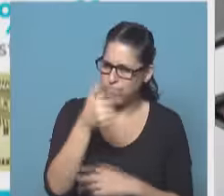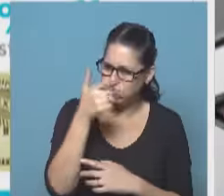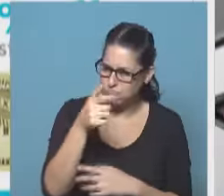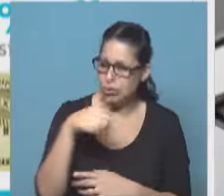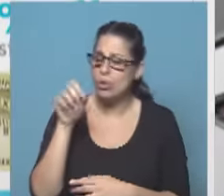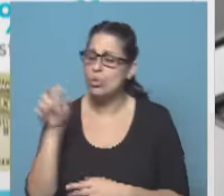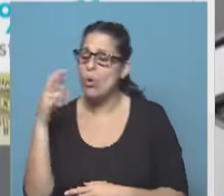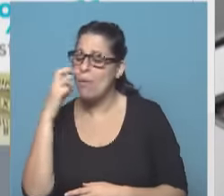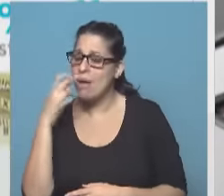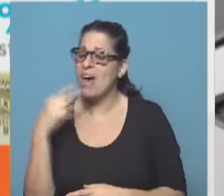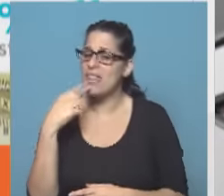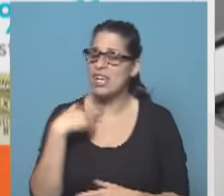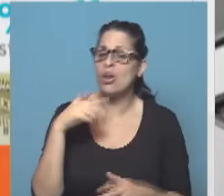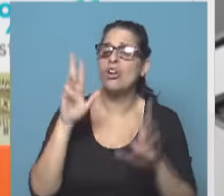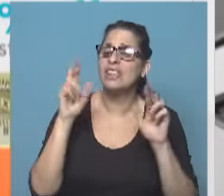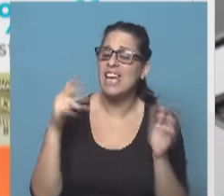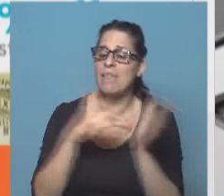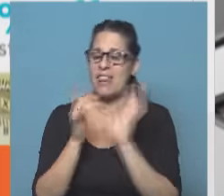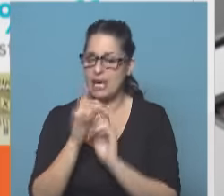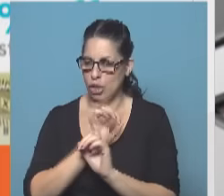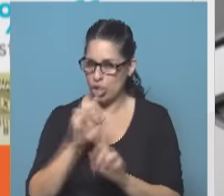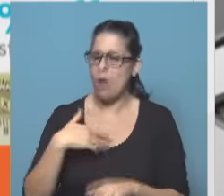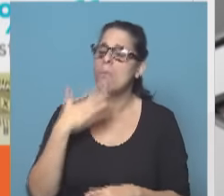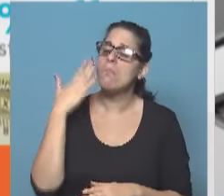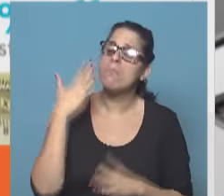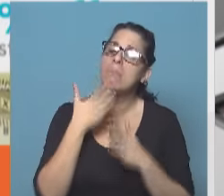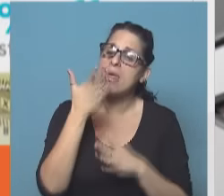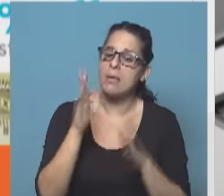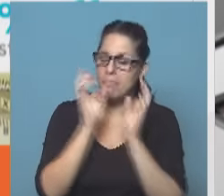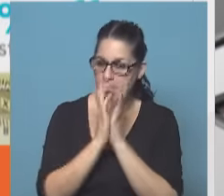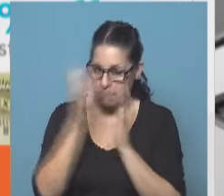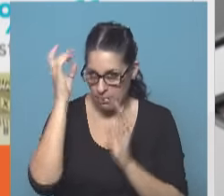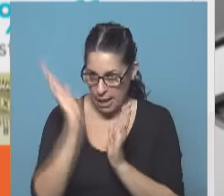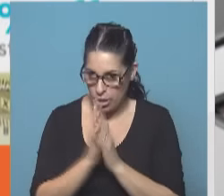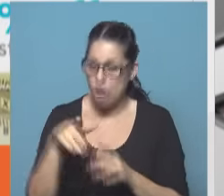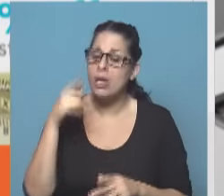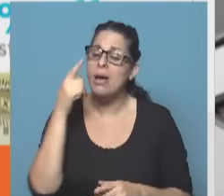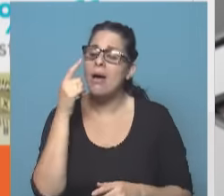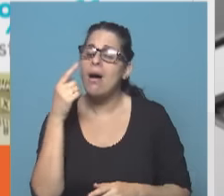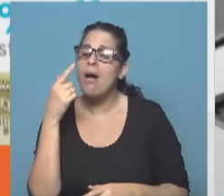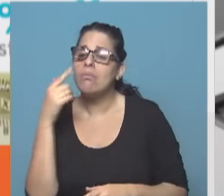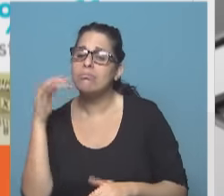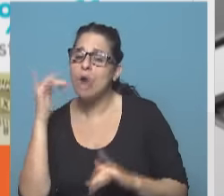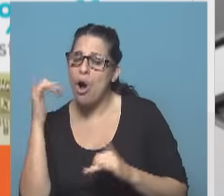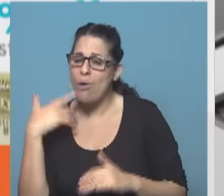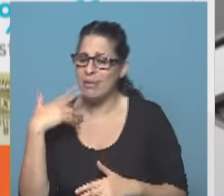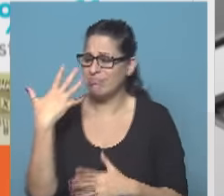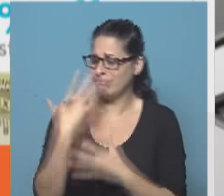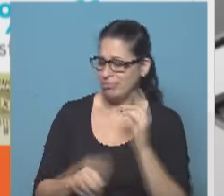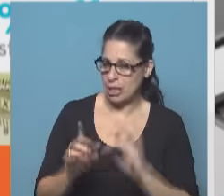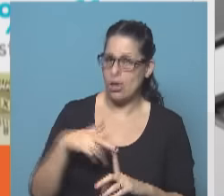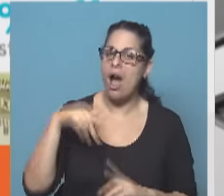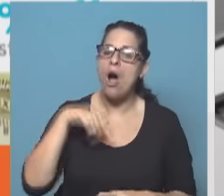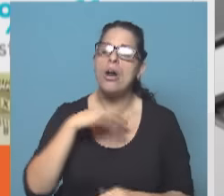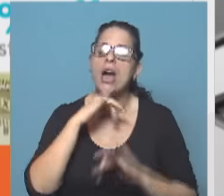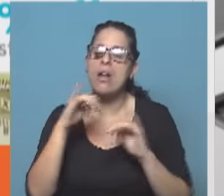religioso, había pedido disculpas, que no tenía nada que ver, sino que la conducta del chico era errática. Pero ahora se conoce otra información